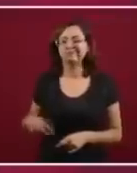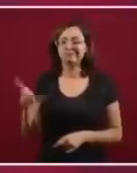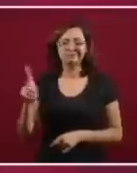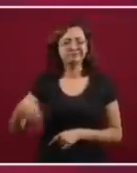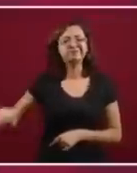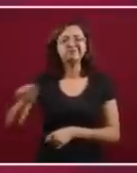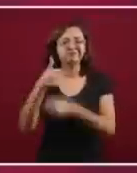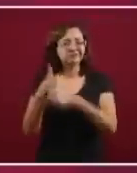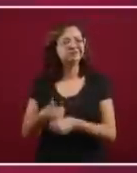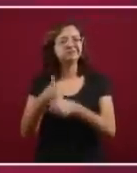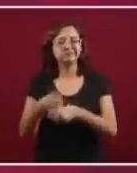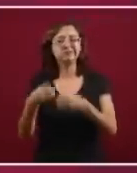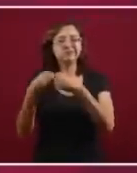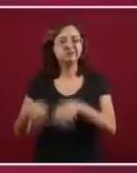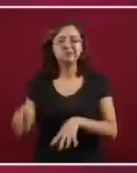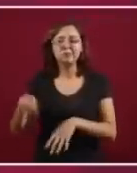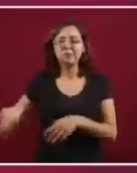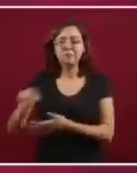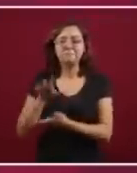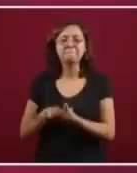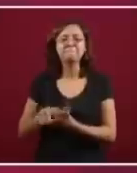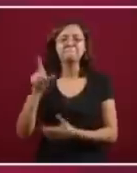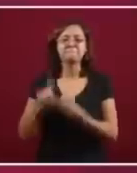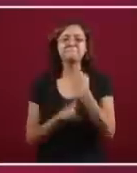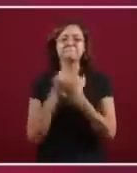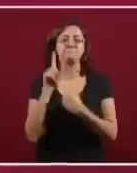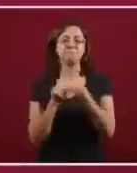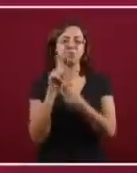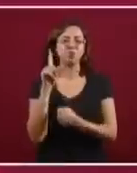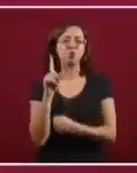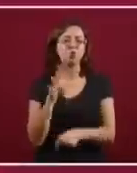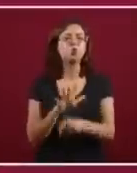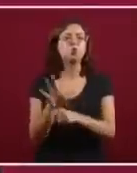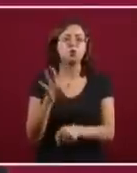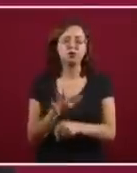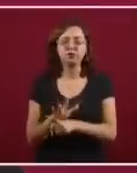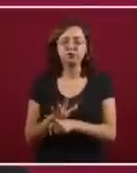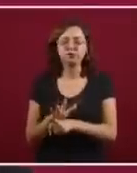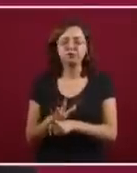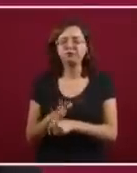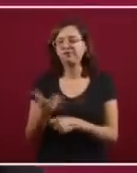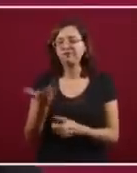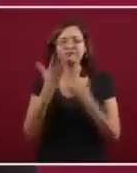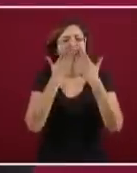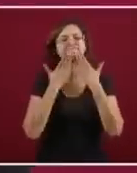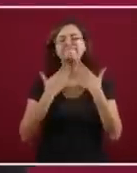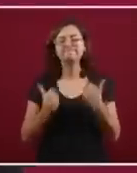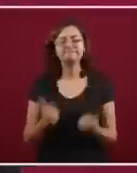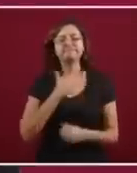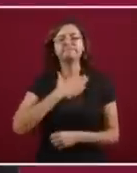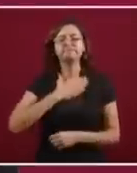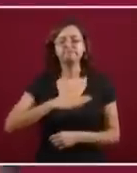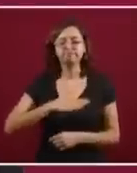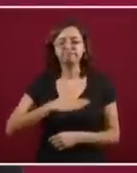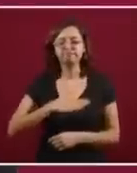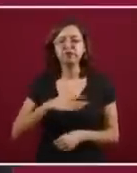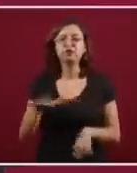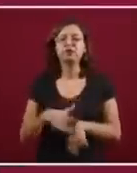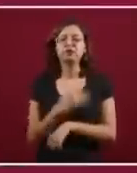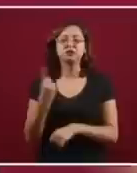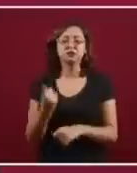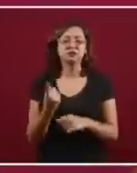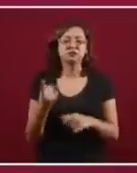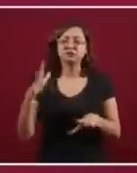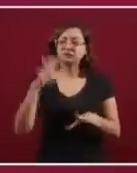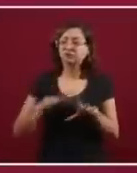la enorme mayoría del problema es un problema enorme de injusticia porque hay una masa